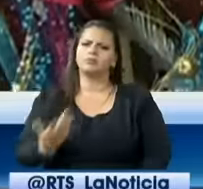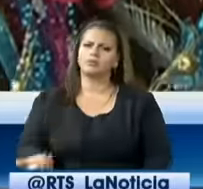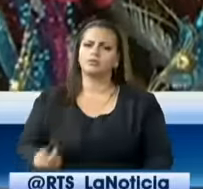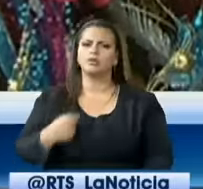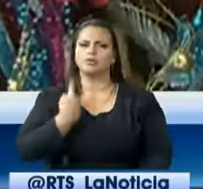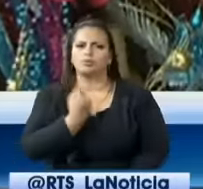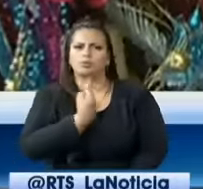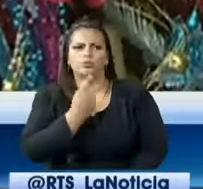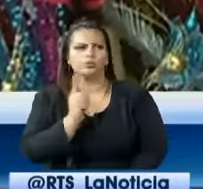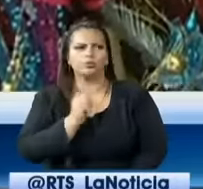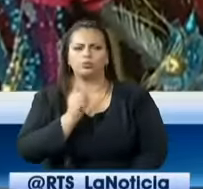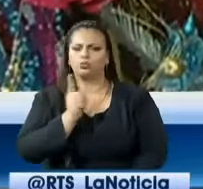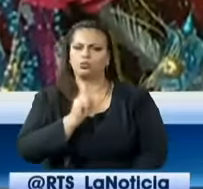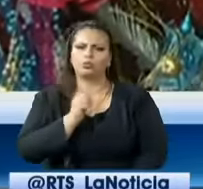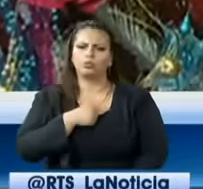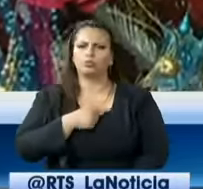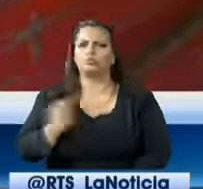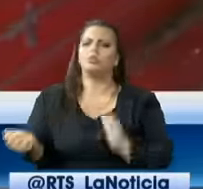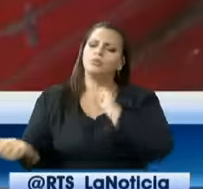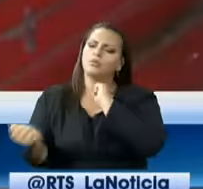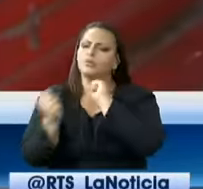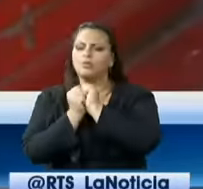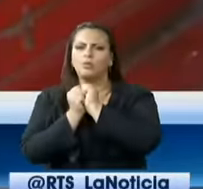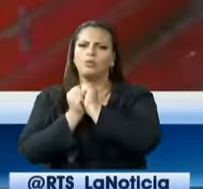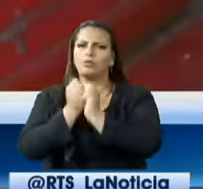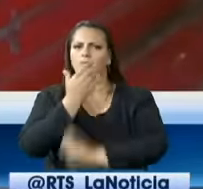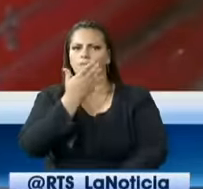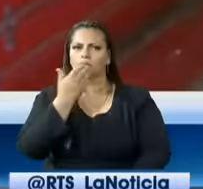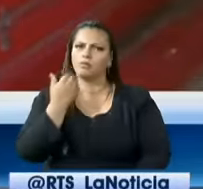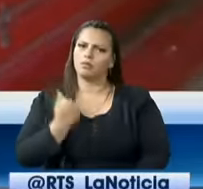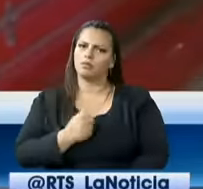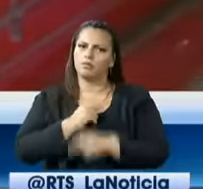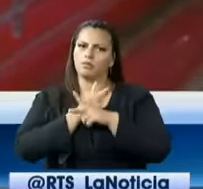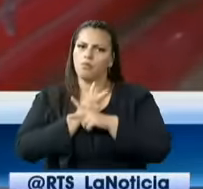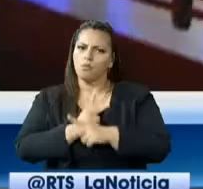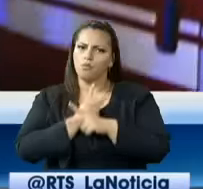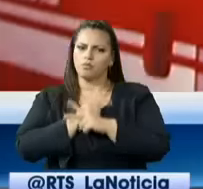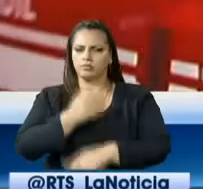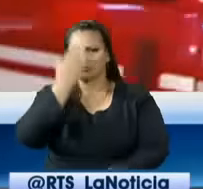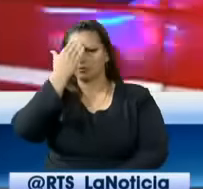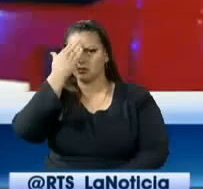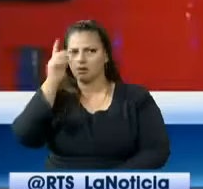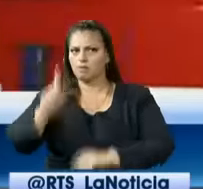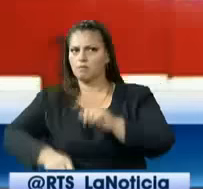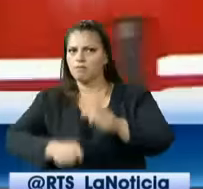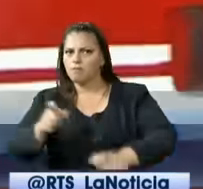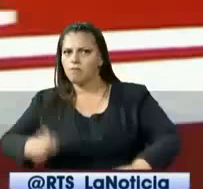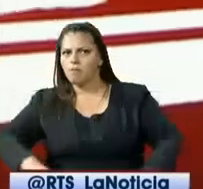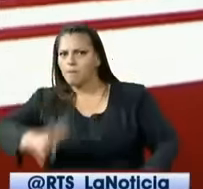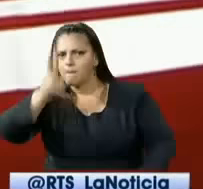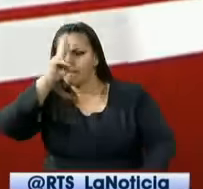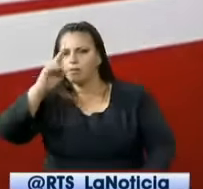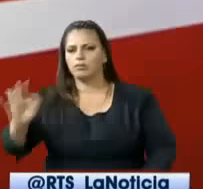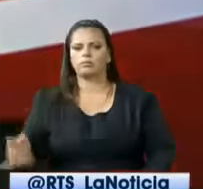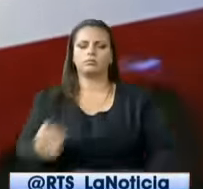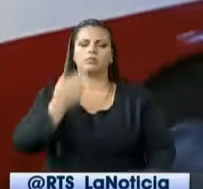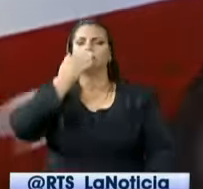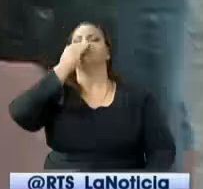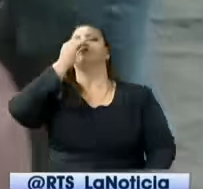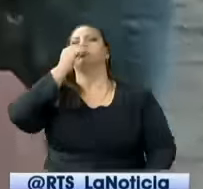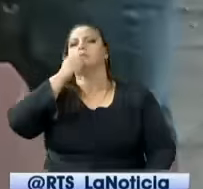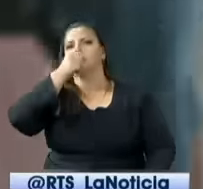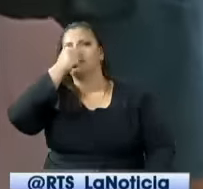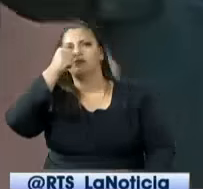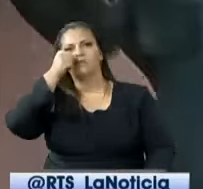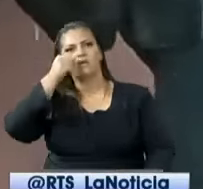compañía. Cuidémonos para no ser parte de las cifras de escopolaminados en diciembre. Informó Lorena